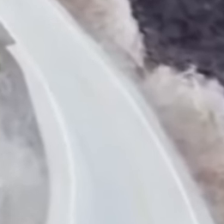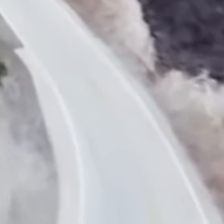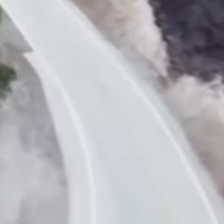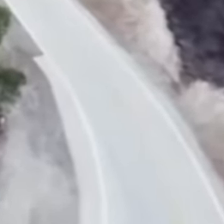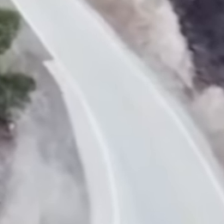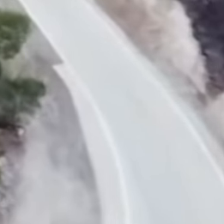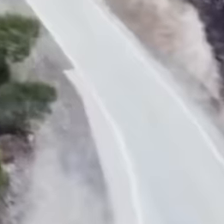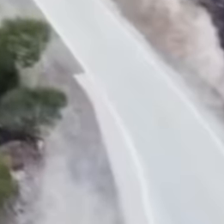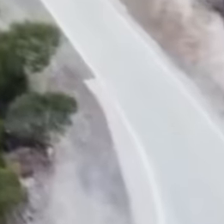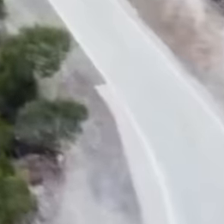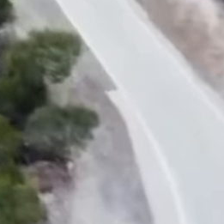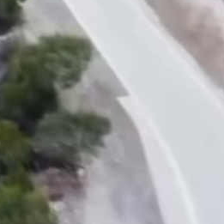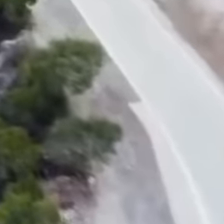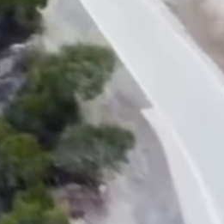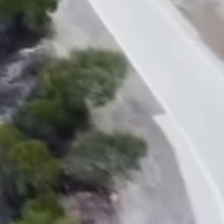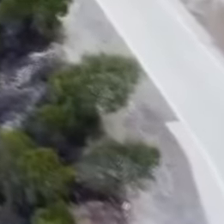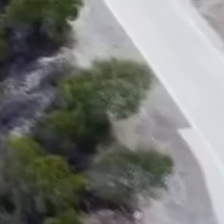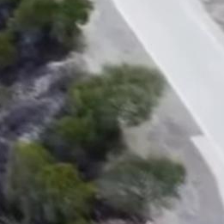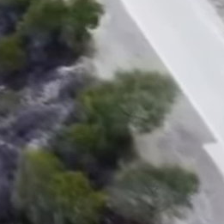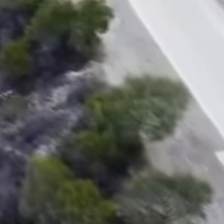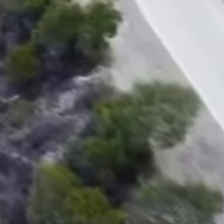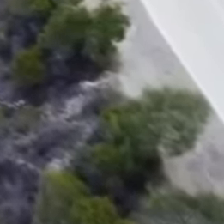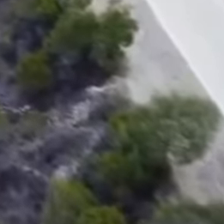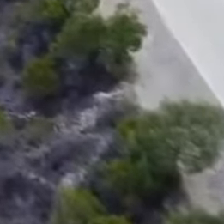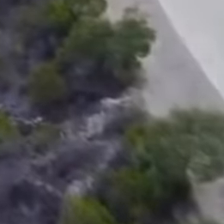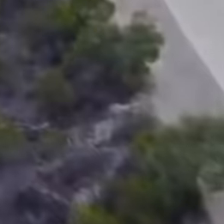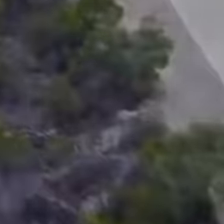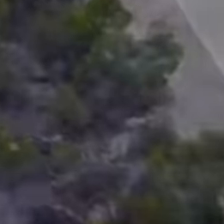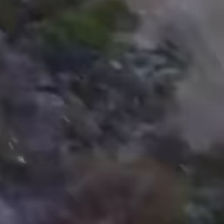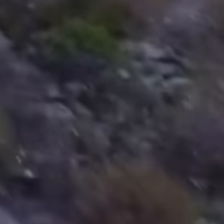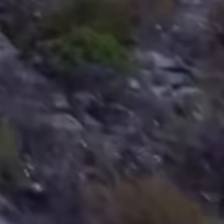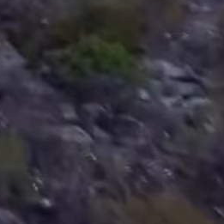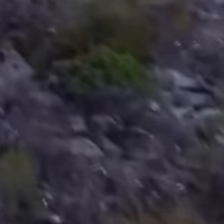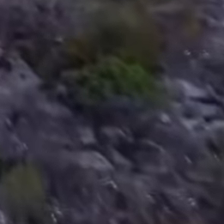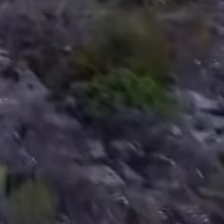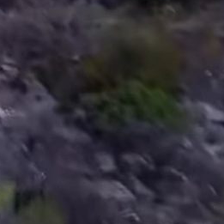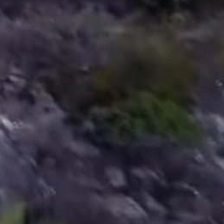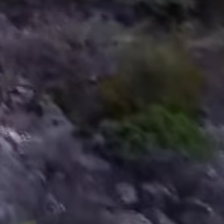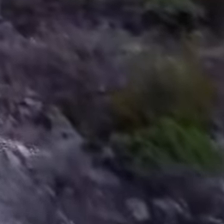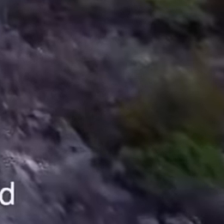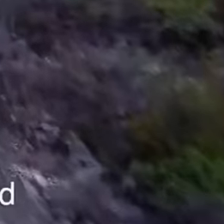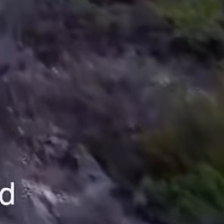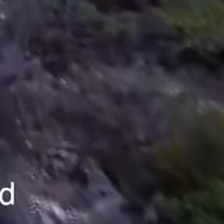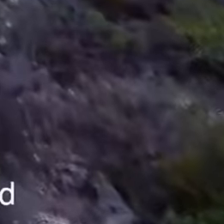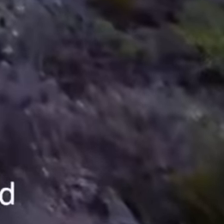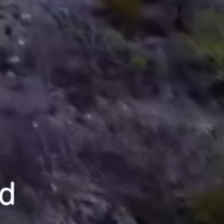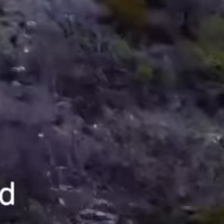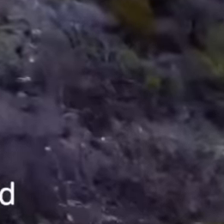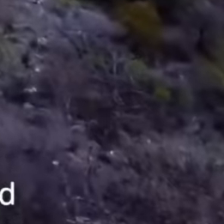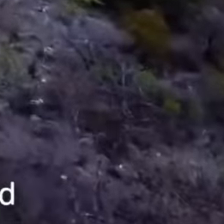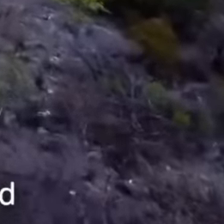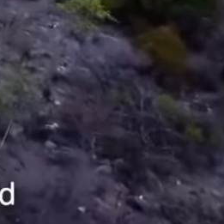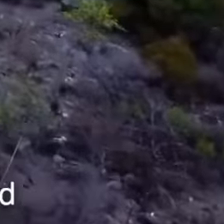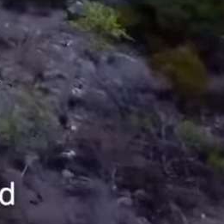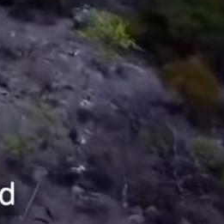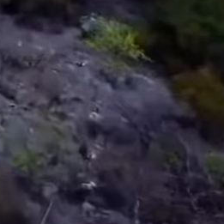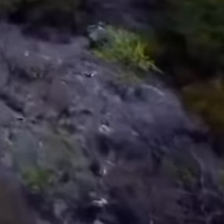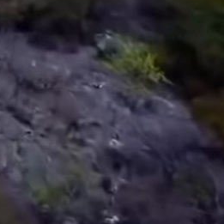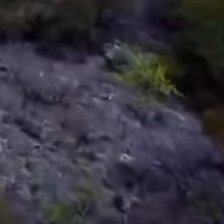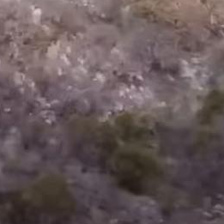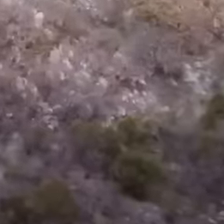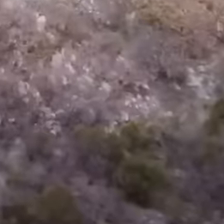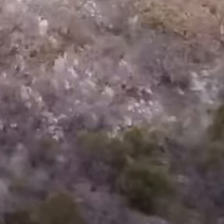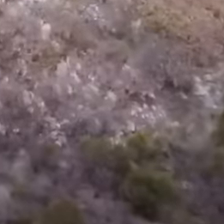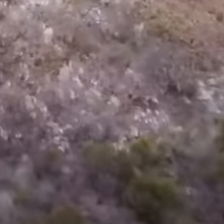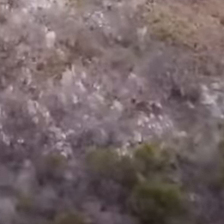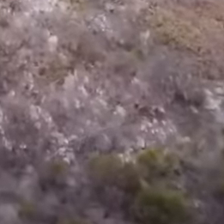de transportarse a diferentes lugares. El camino a Santa Catarina, Coatlán, beneficiará a los habitantes de la localidad de